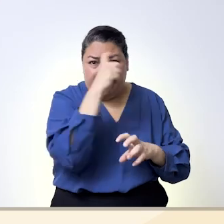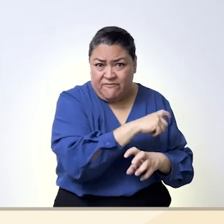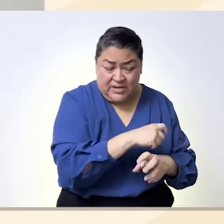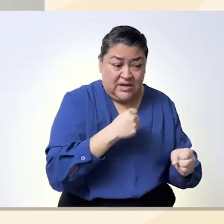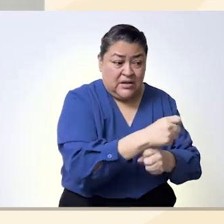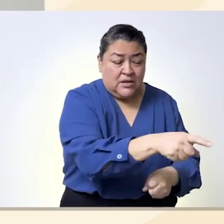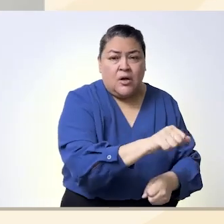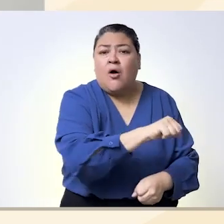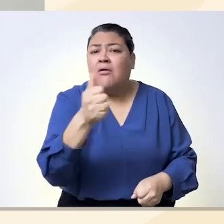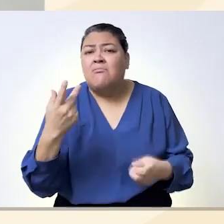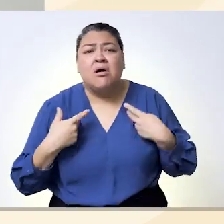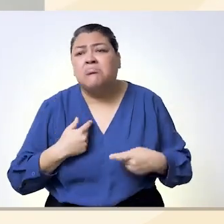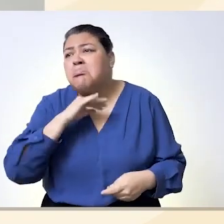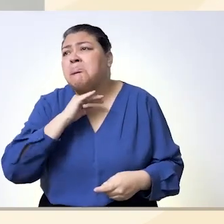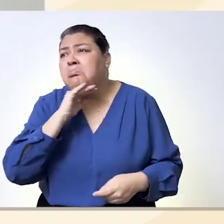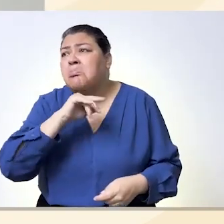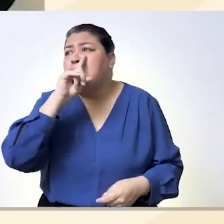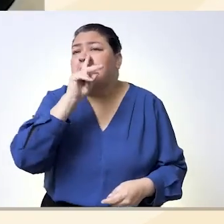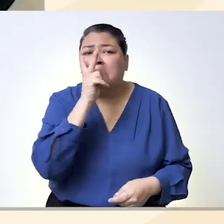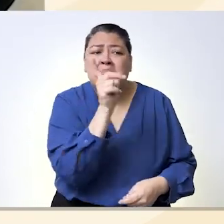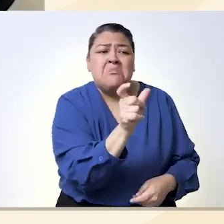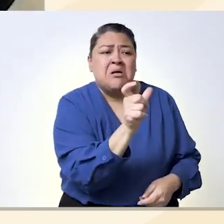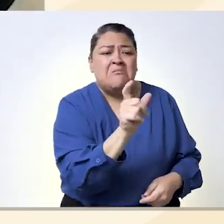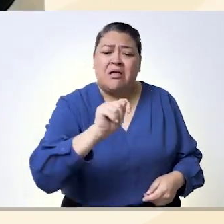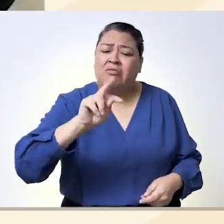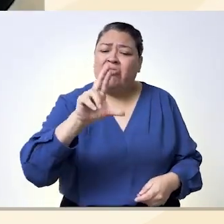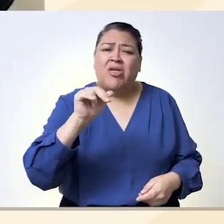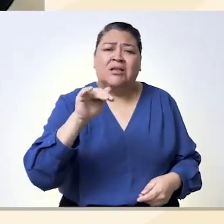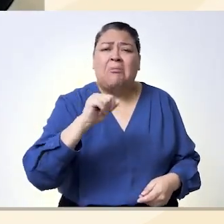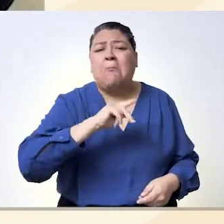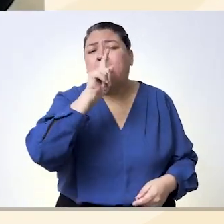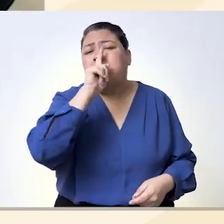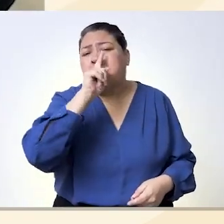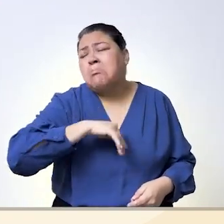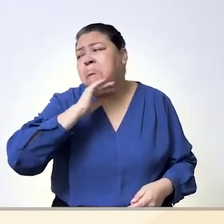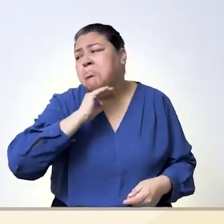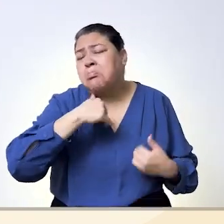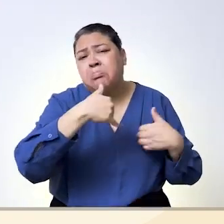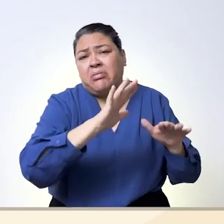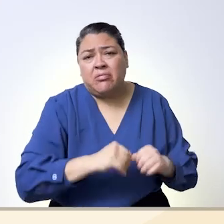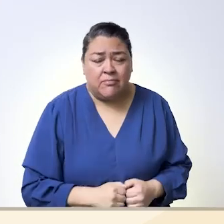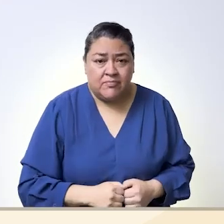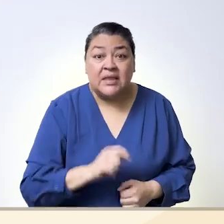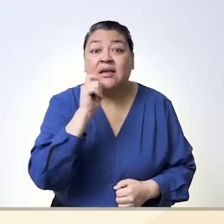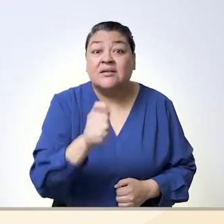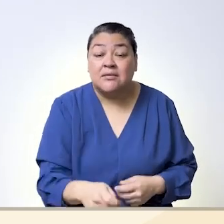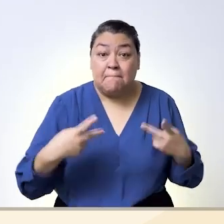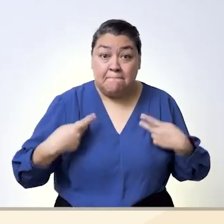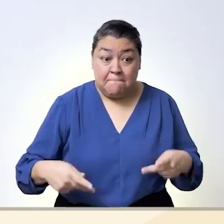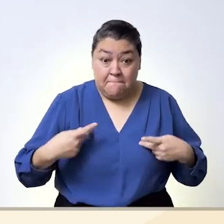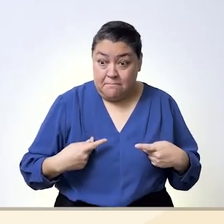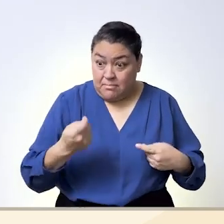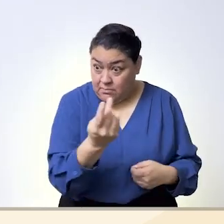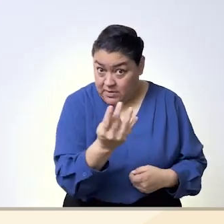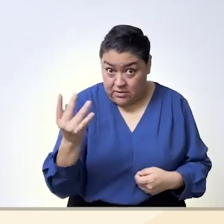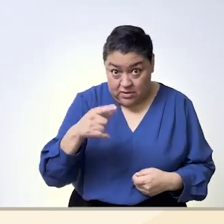y puede ser así de wow. Y hay quienes no tienen ese tema, ¿no? Entonces yo creo que algo bien importante cuando hablamos de neurodivergencias